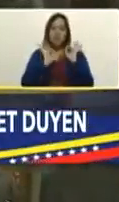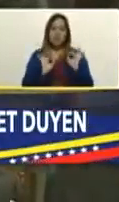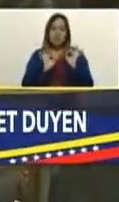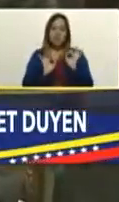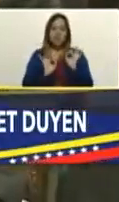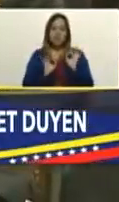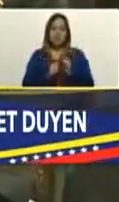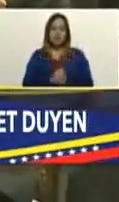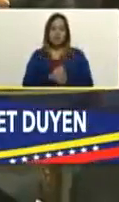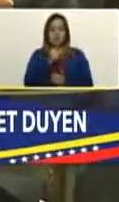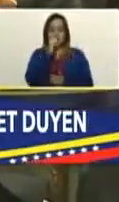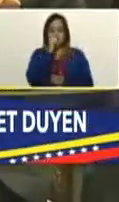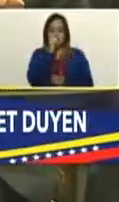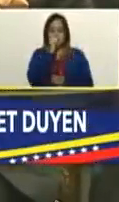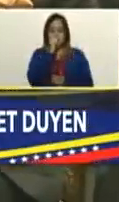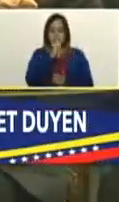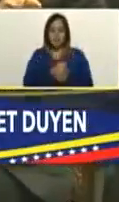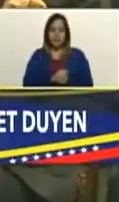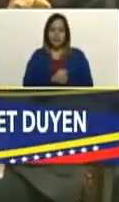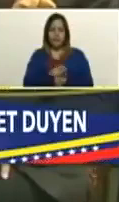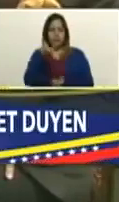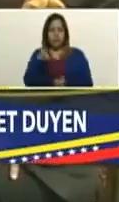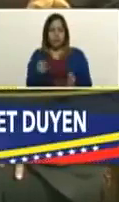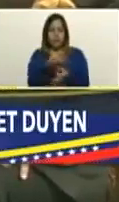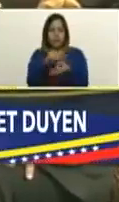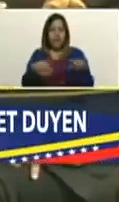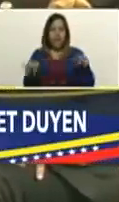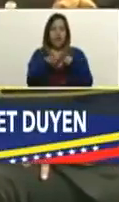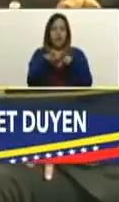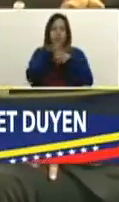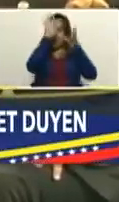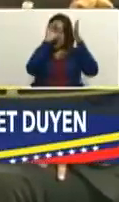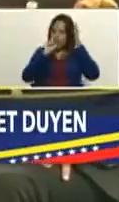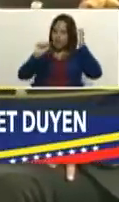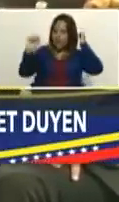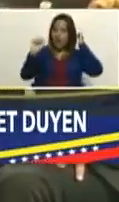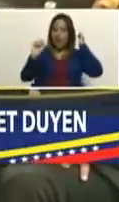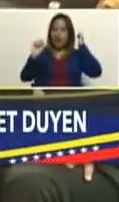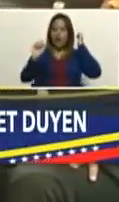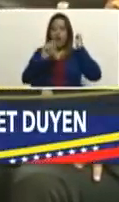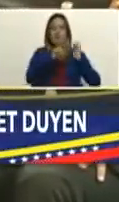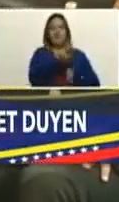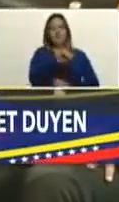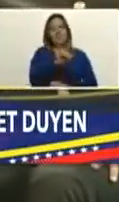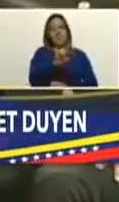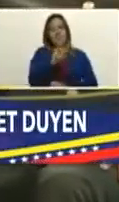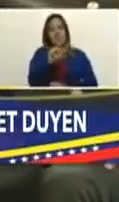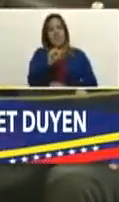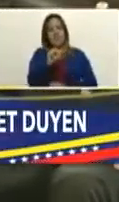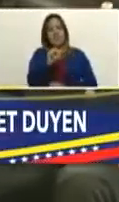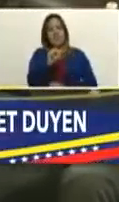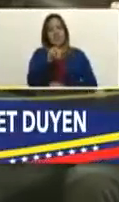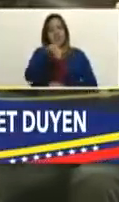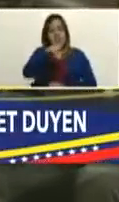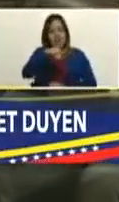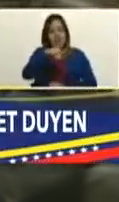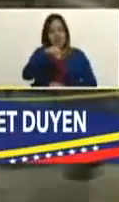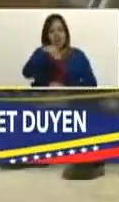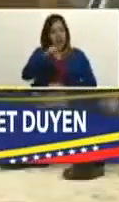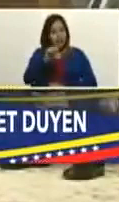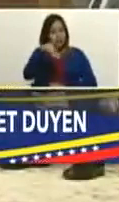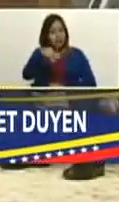un ser extraordinario como el embajador de Vietnam. compañero